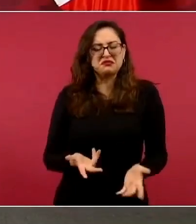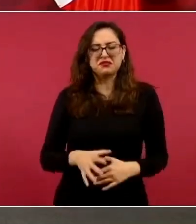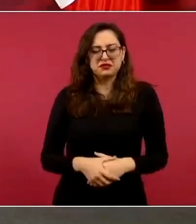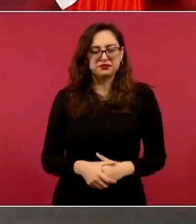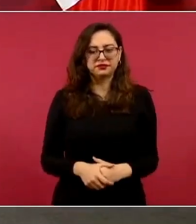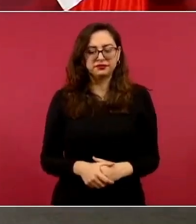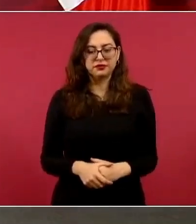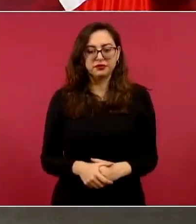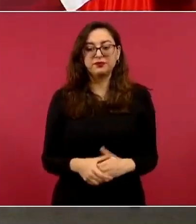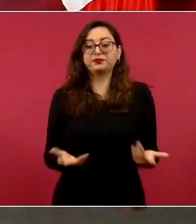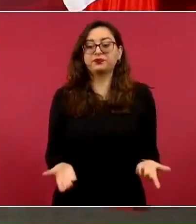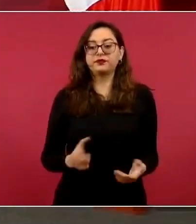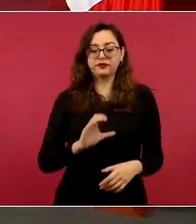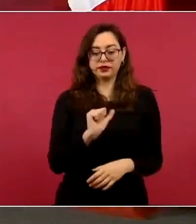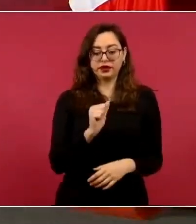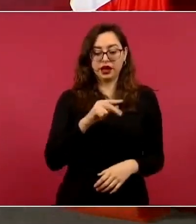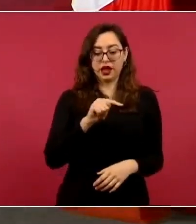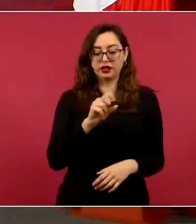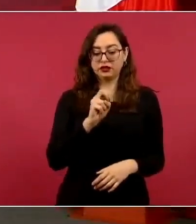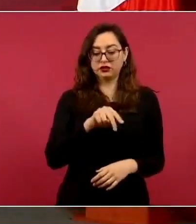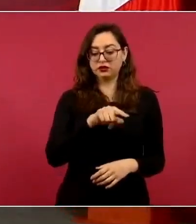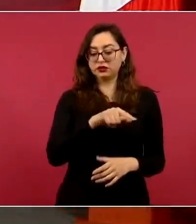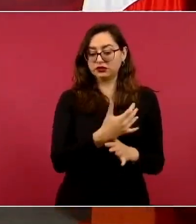Lo que dice Catón es